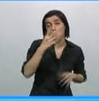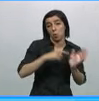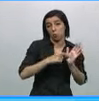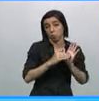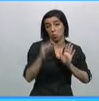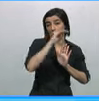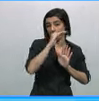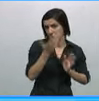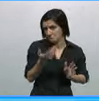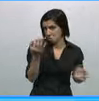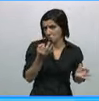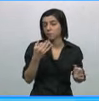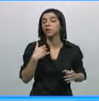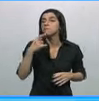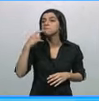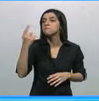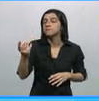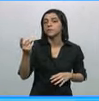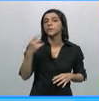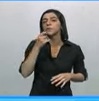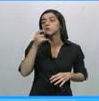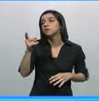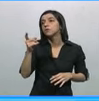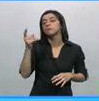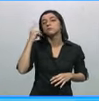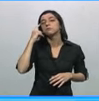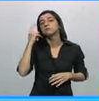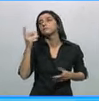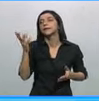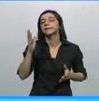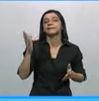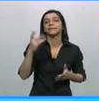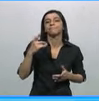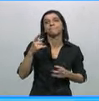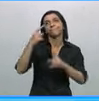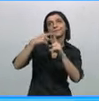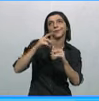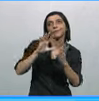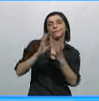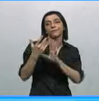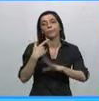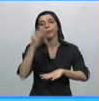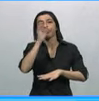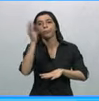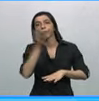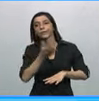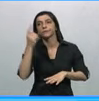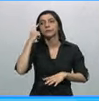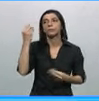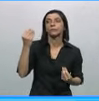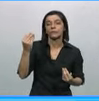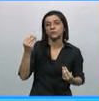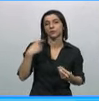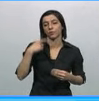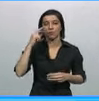en juego. Ahora, Patón, si vos tuvieras que decir en porcentajes en este momento, de acuerdo a tu perspectiva, de acuerdo a cómo estás viendo por